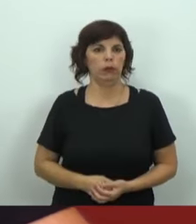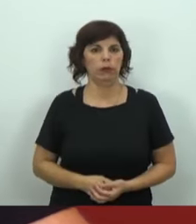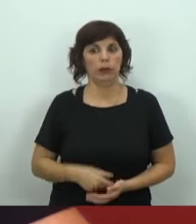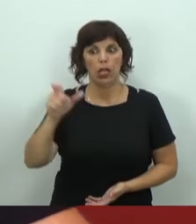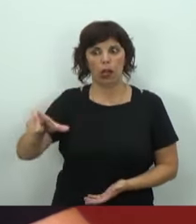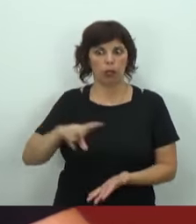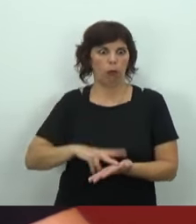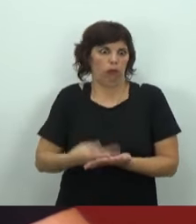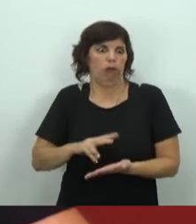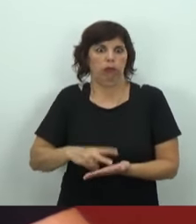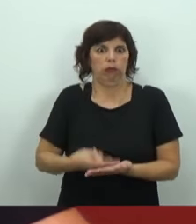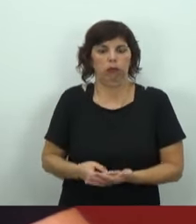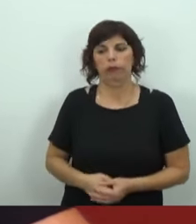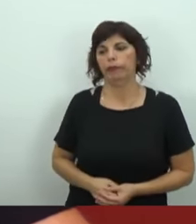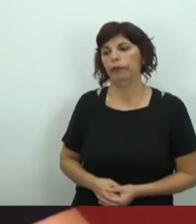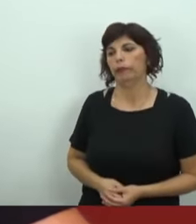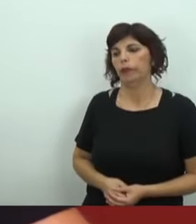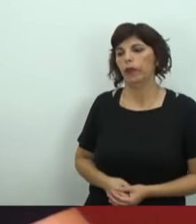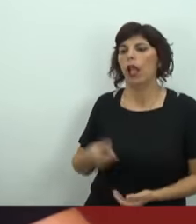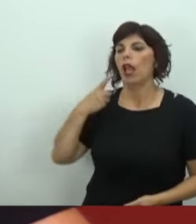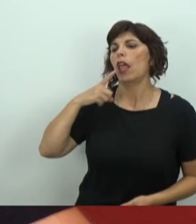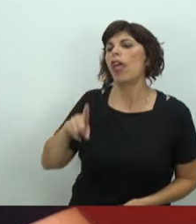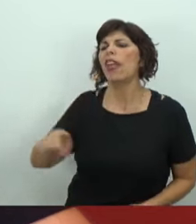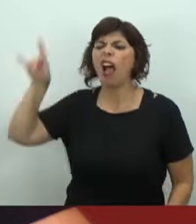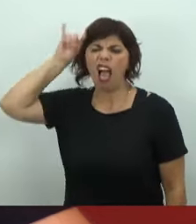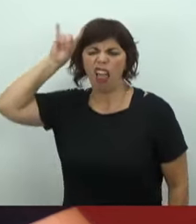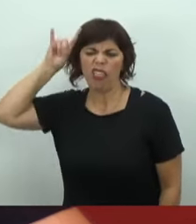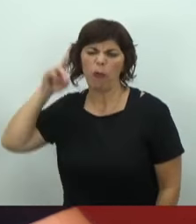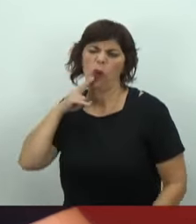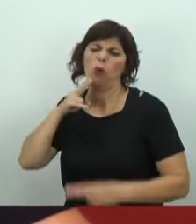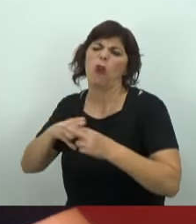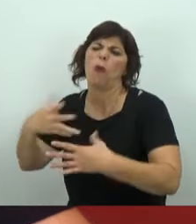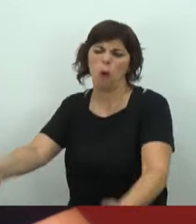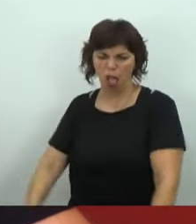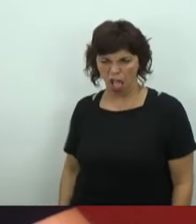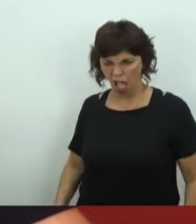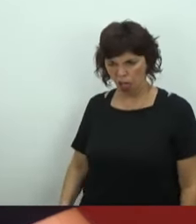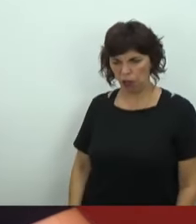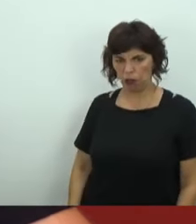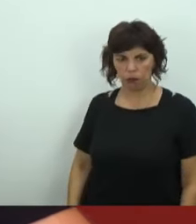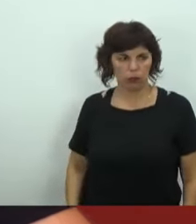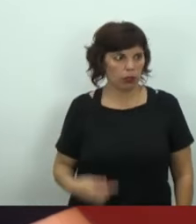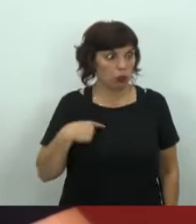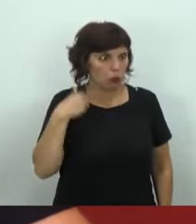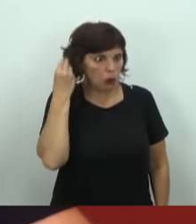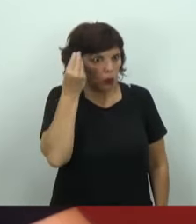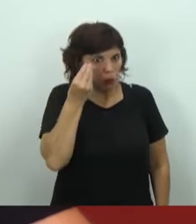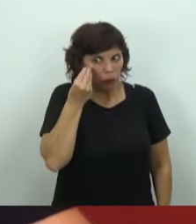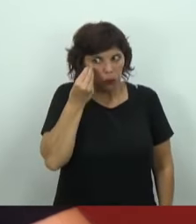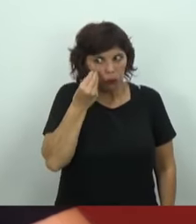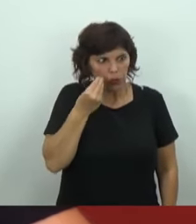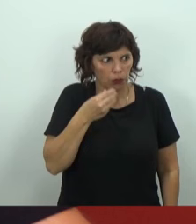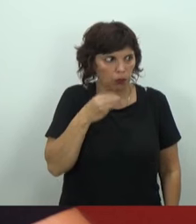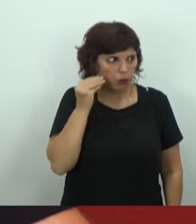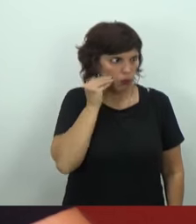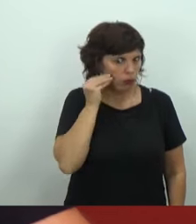Y empezaron a preguntarle a los demonios cómo se llamaba. Yo decía, esto es estúpido. ¿Cómo le puedes preguntar tú a un